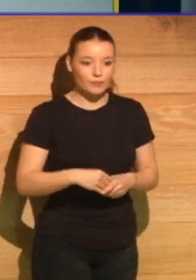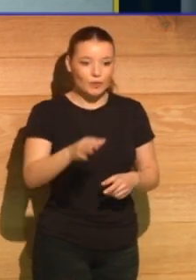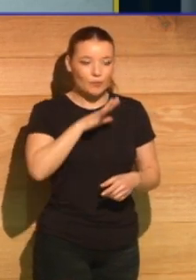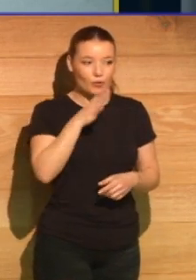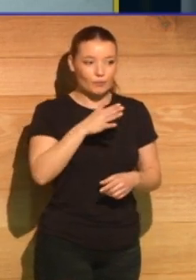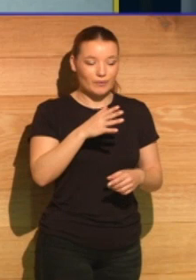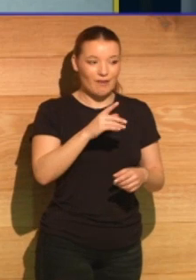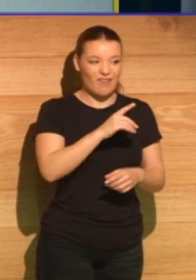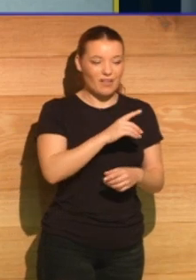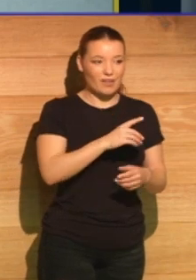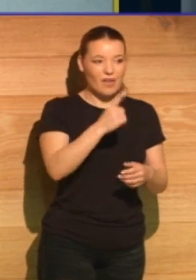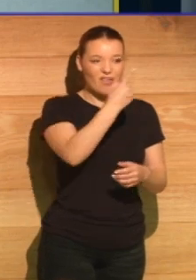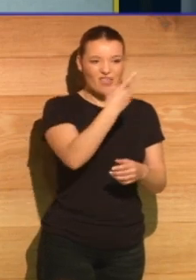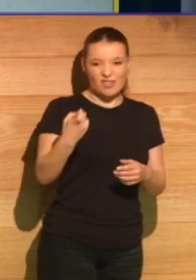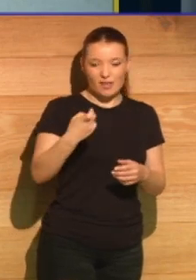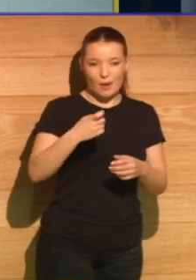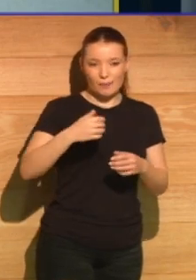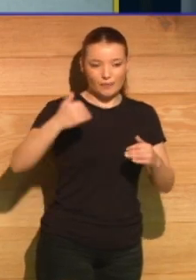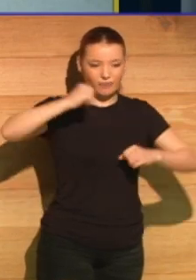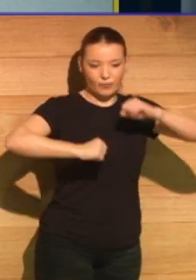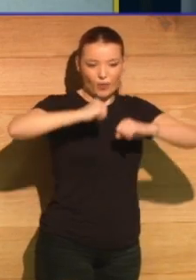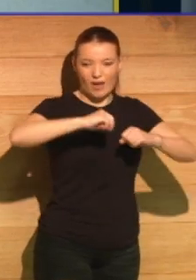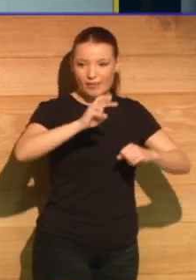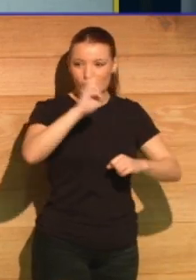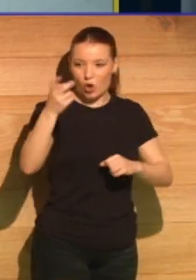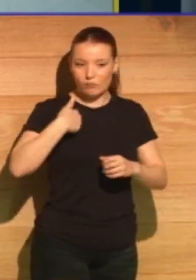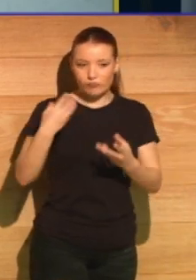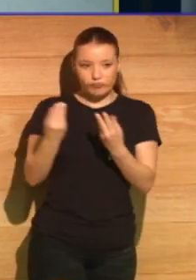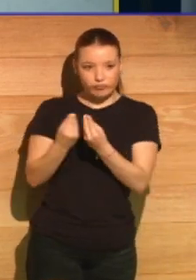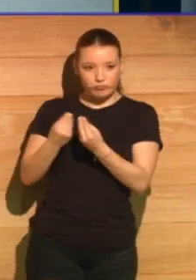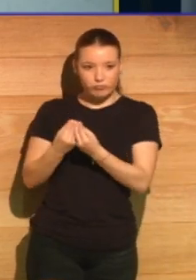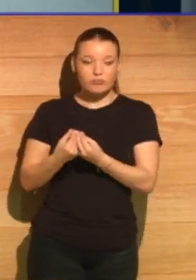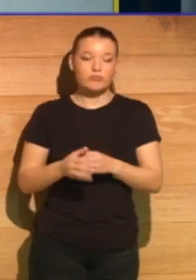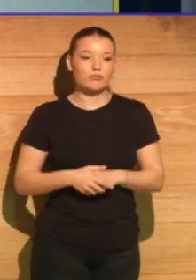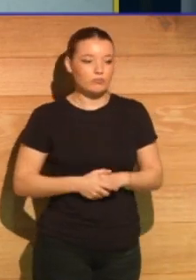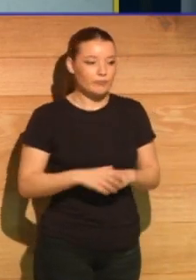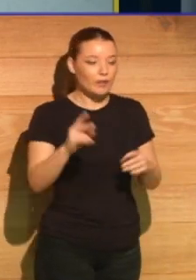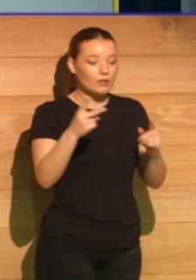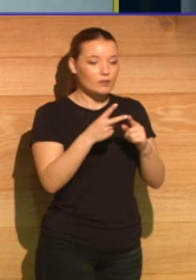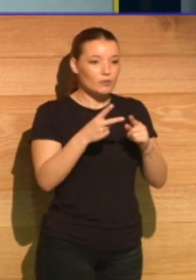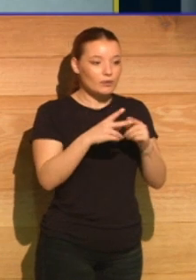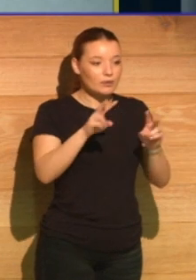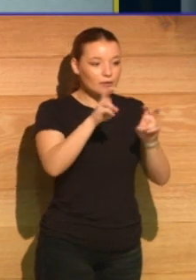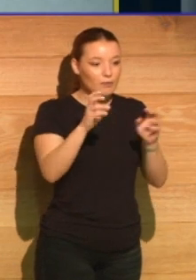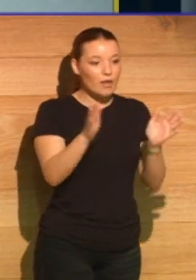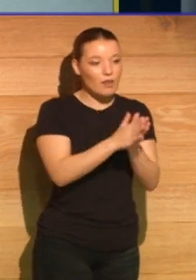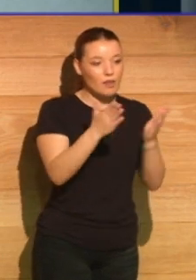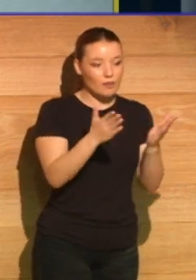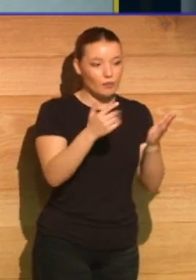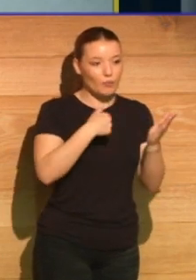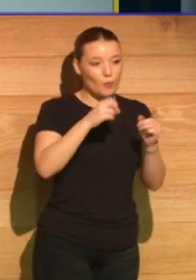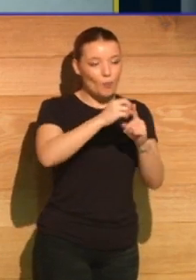Esa fue mi impresión. La segunda, sobre el libro, yo diría desde un punto de